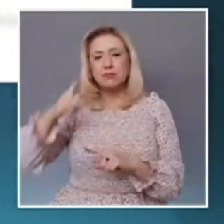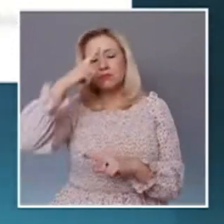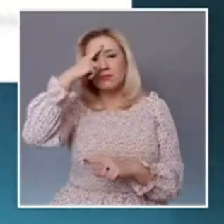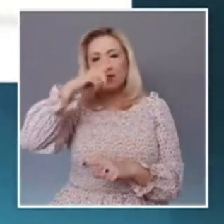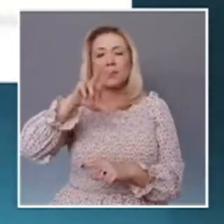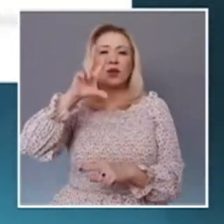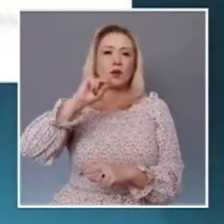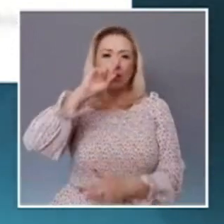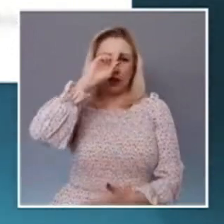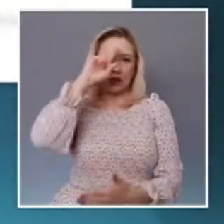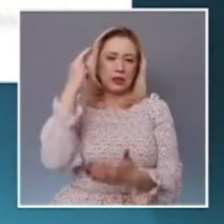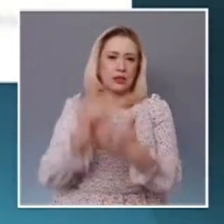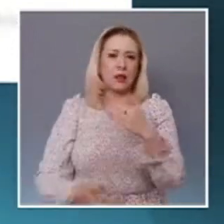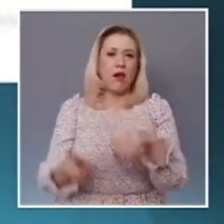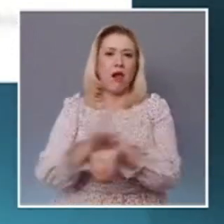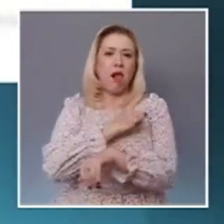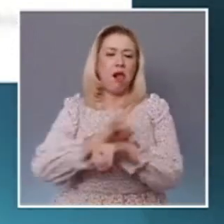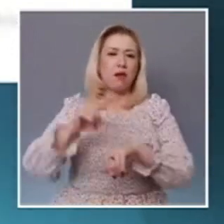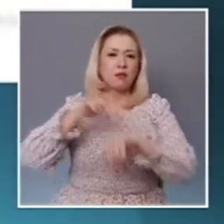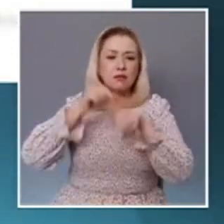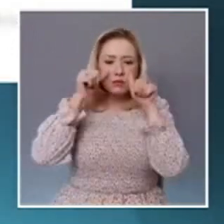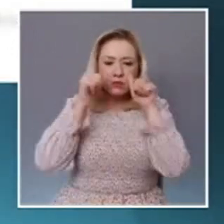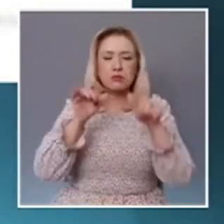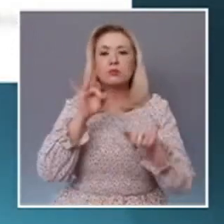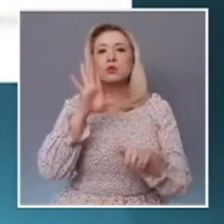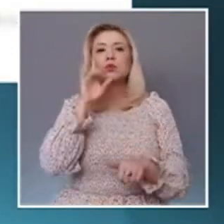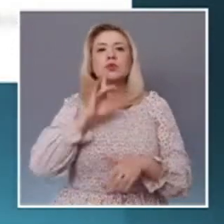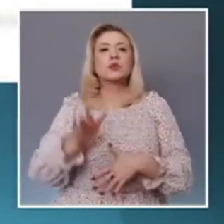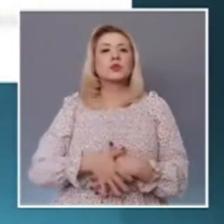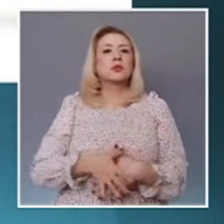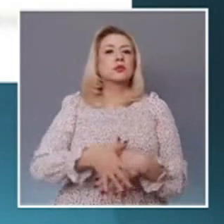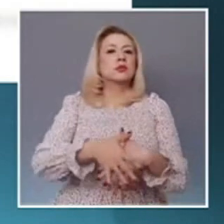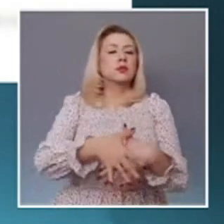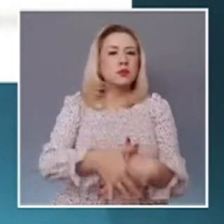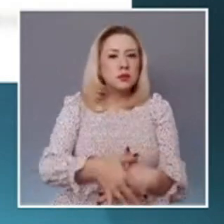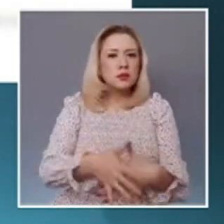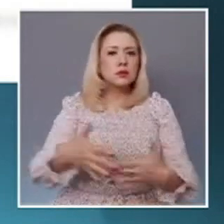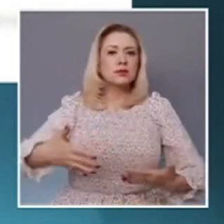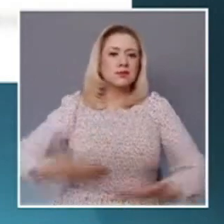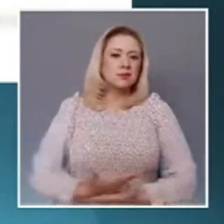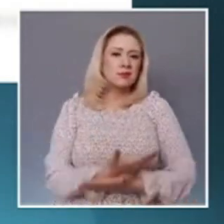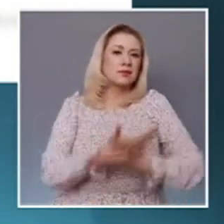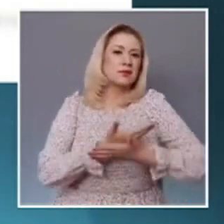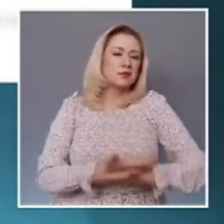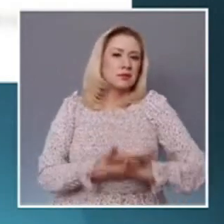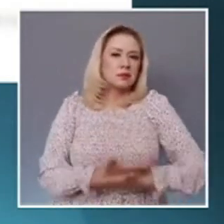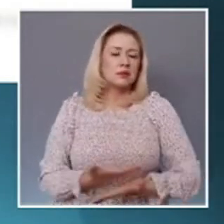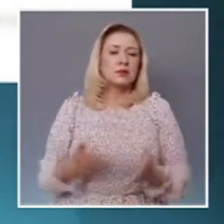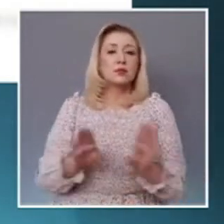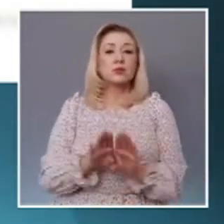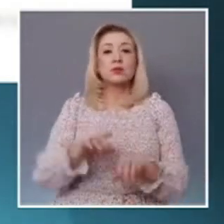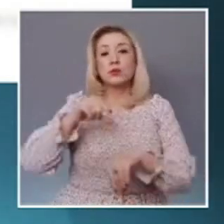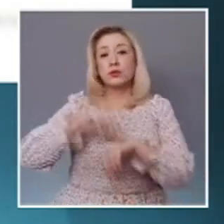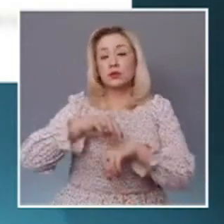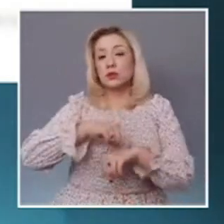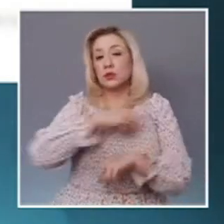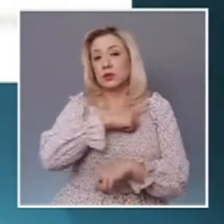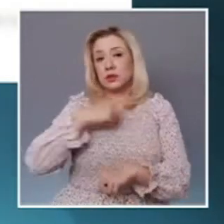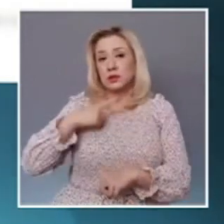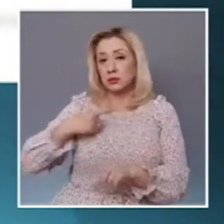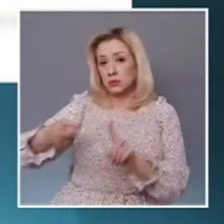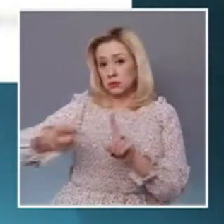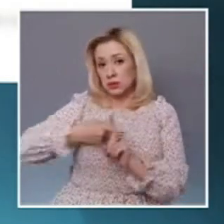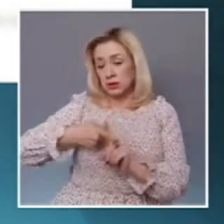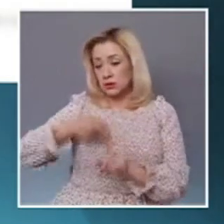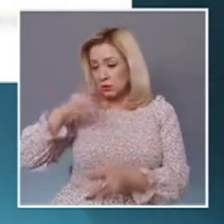concreto, determinó que las instituciones de salud a través del personal médico deben obtener el consentimiento informado y proporcionar la